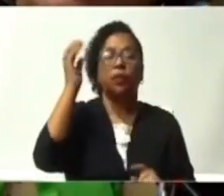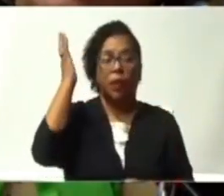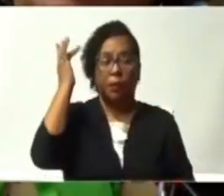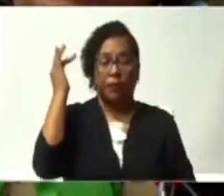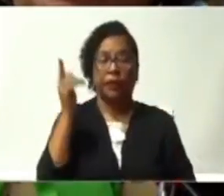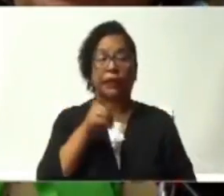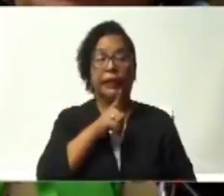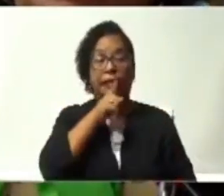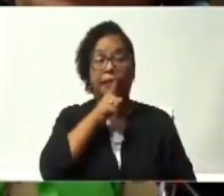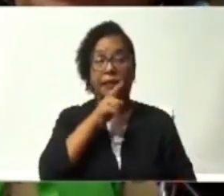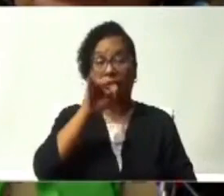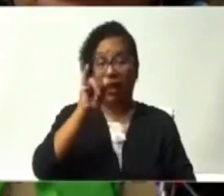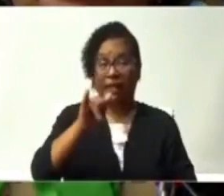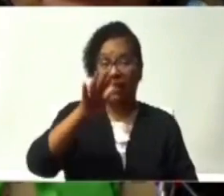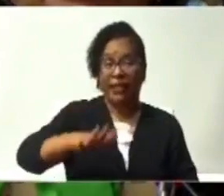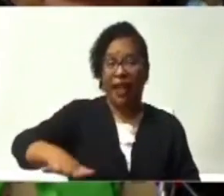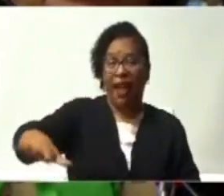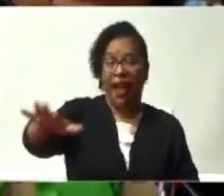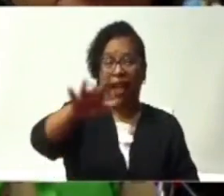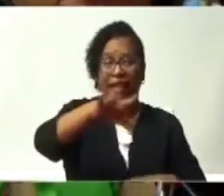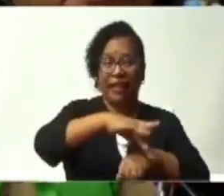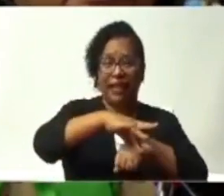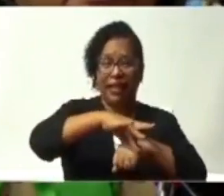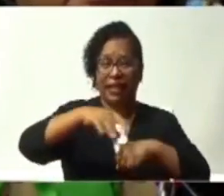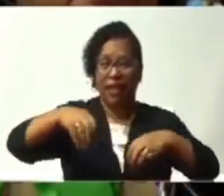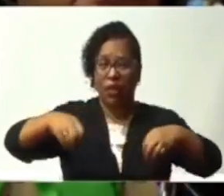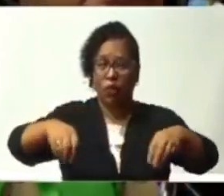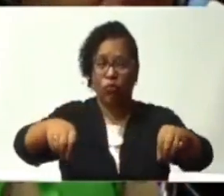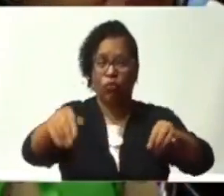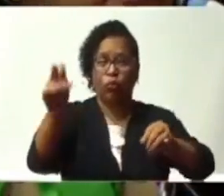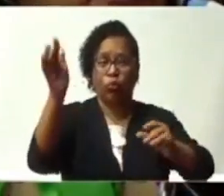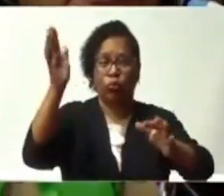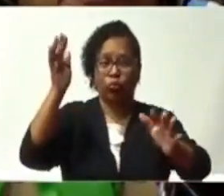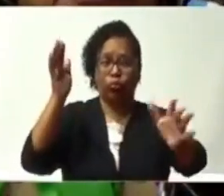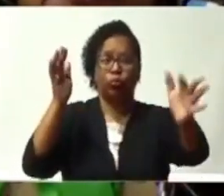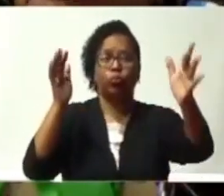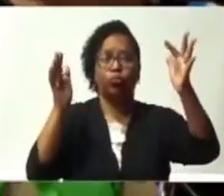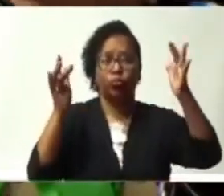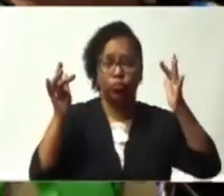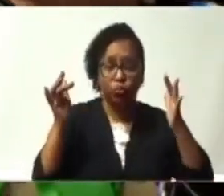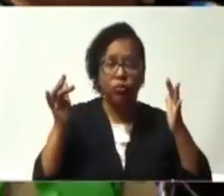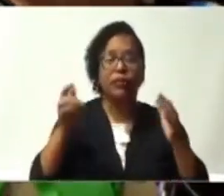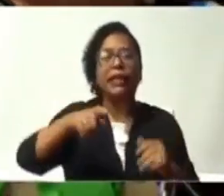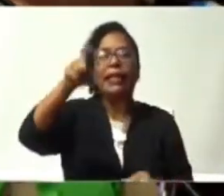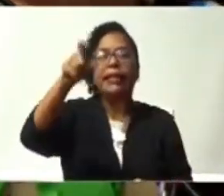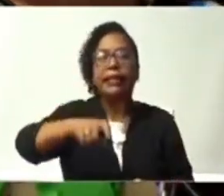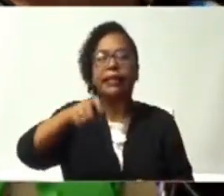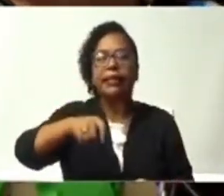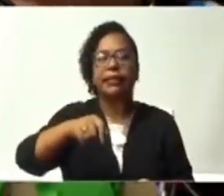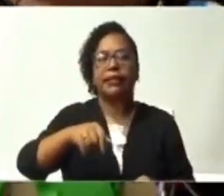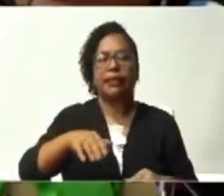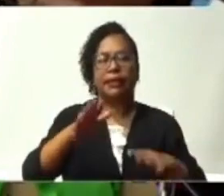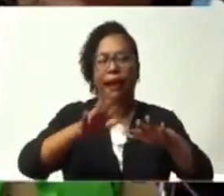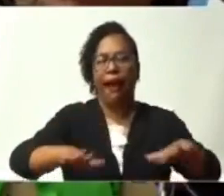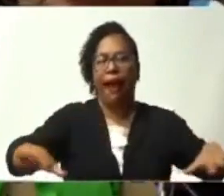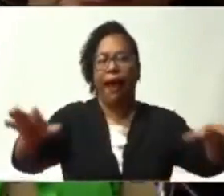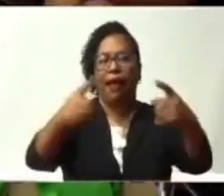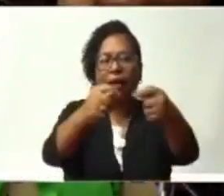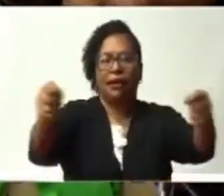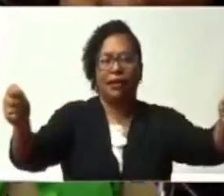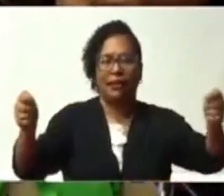realmente esta tierra productiva necesita que haya un verdadero ordenamiento territorial y que allí se aplique